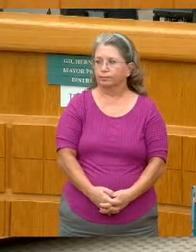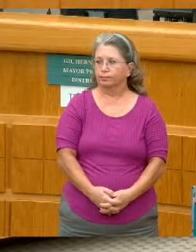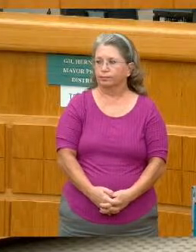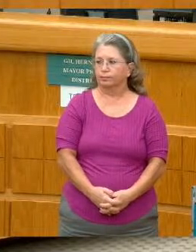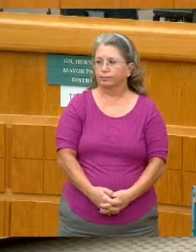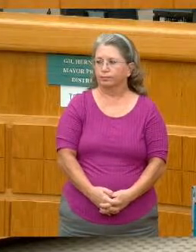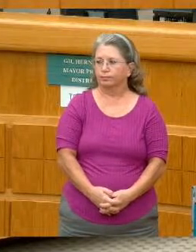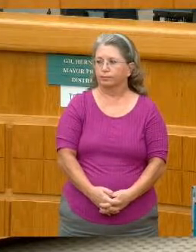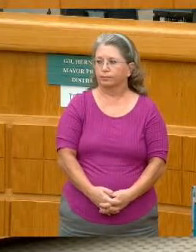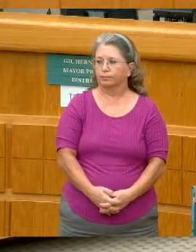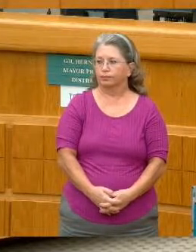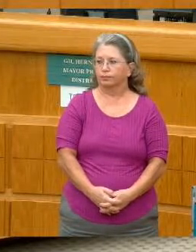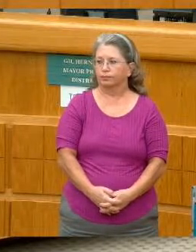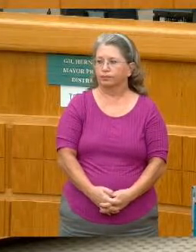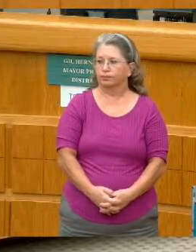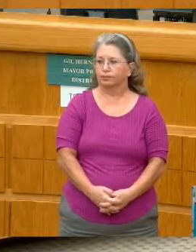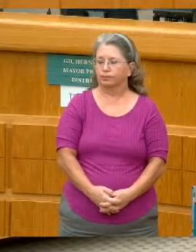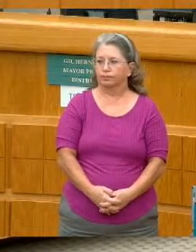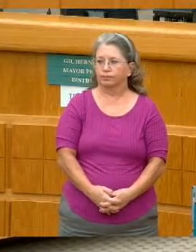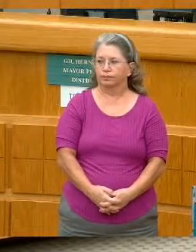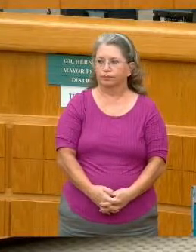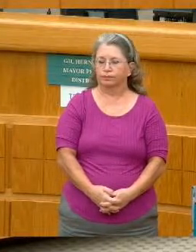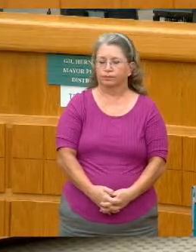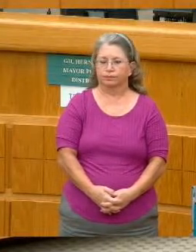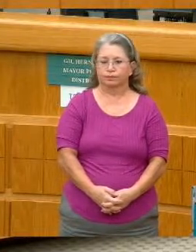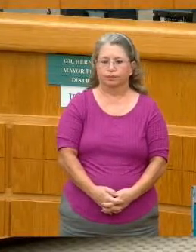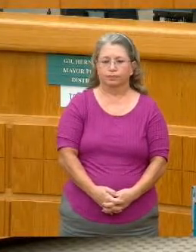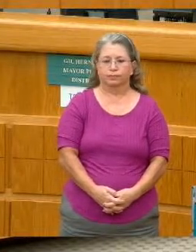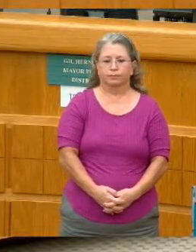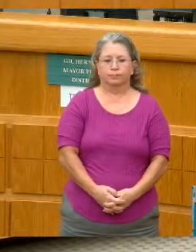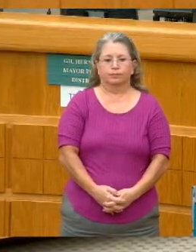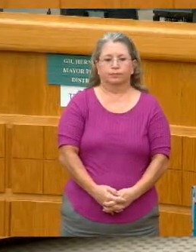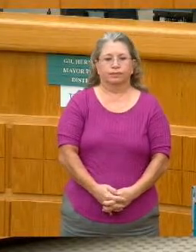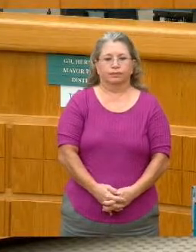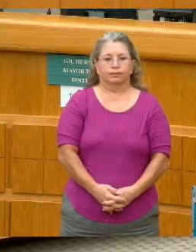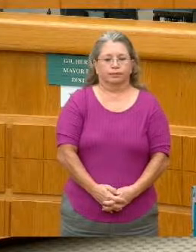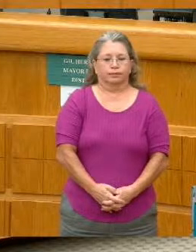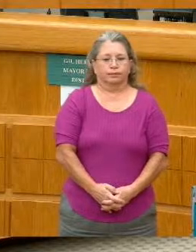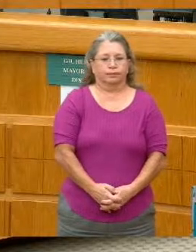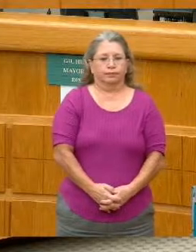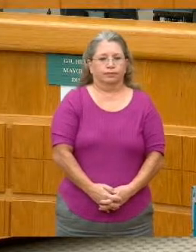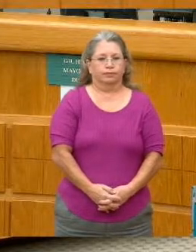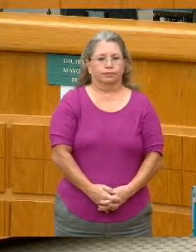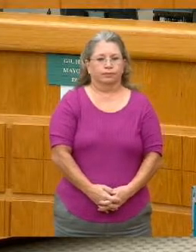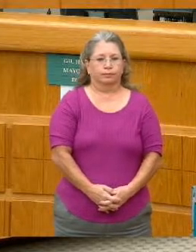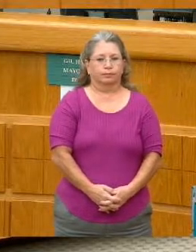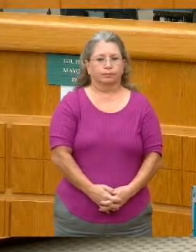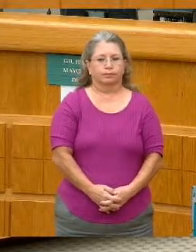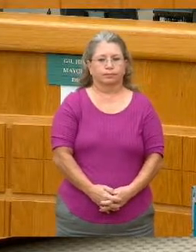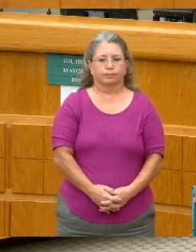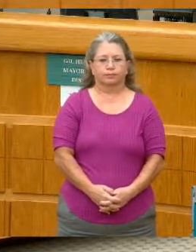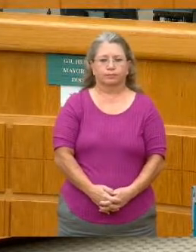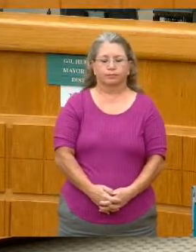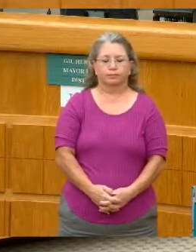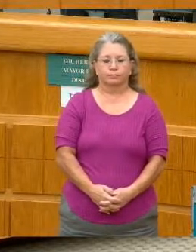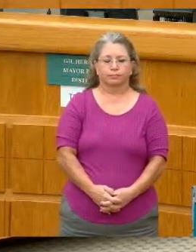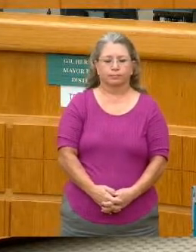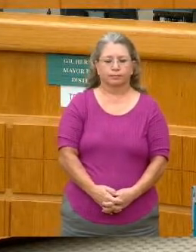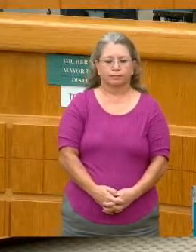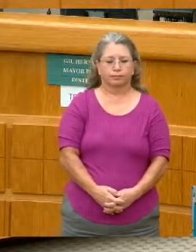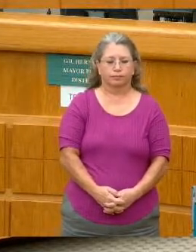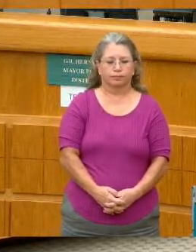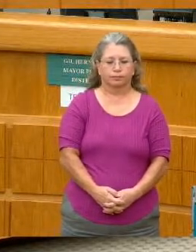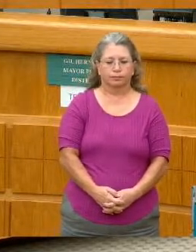de 16,527 casos. 8,130 pacientes se han recuperado por completo, 259 continúan en el